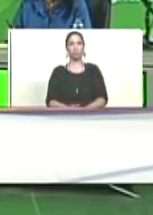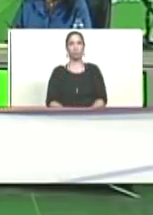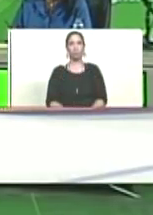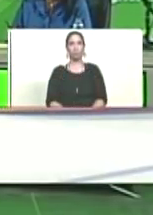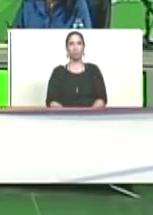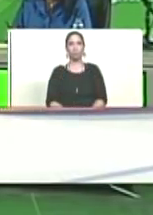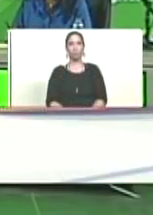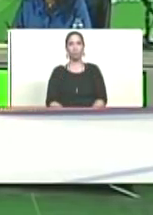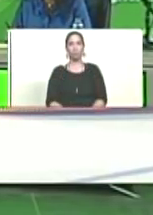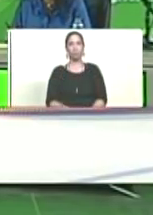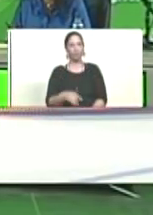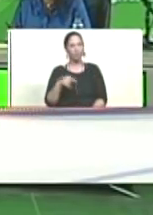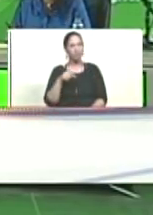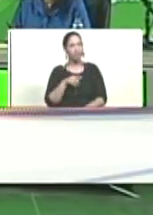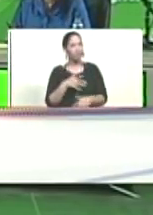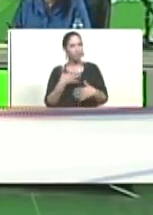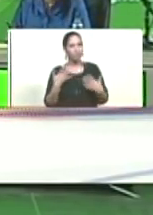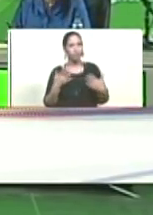Un plan.